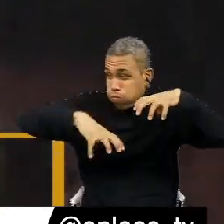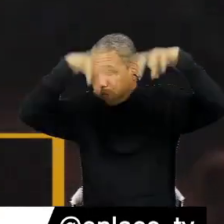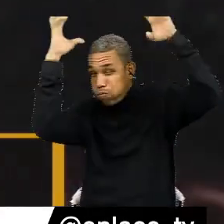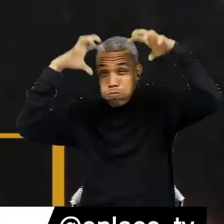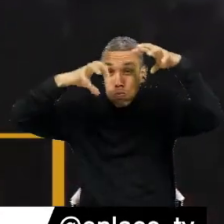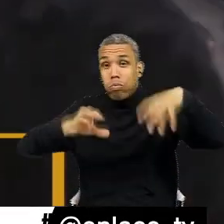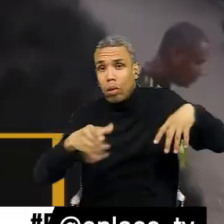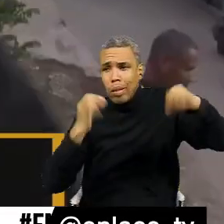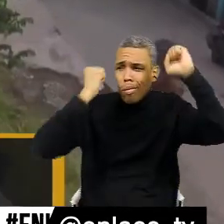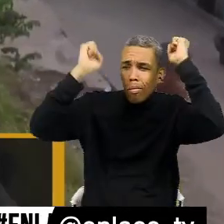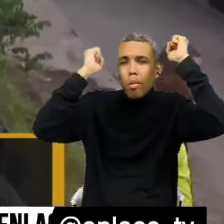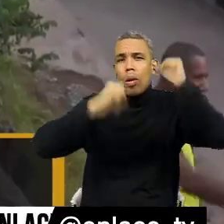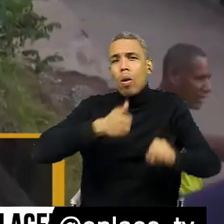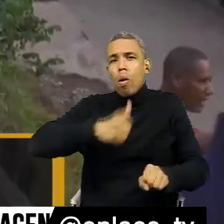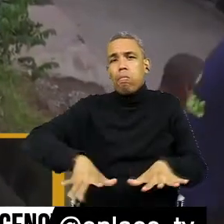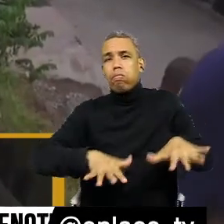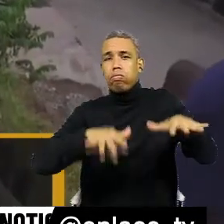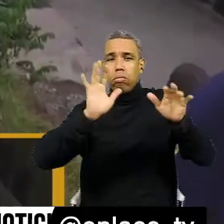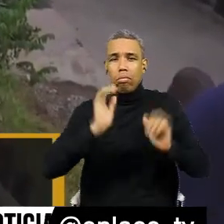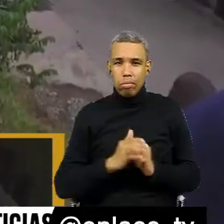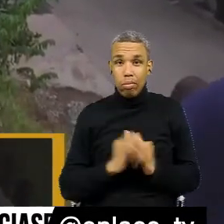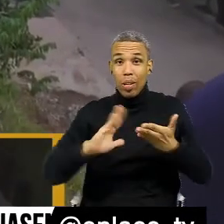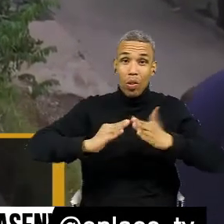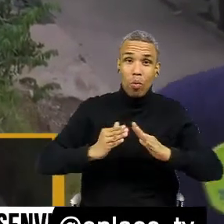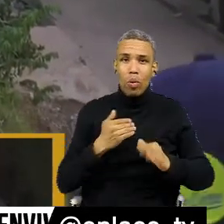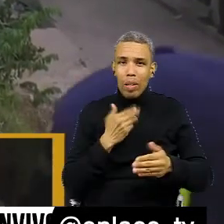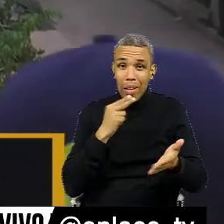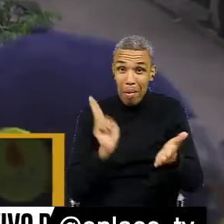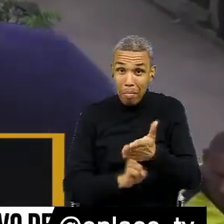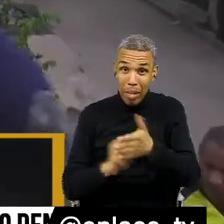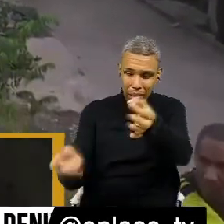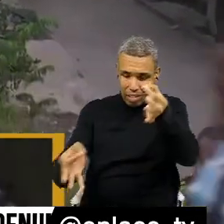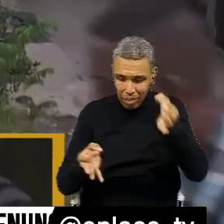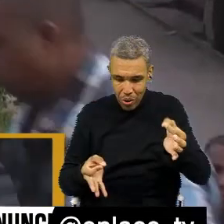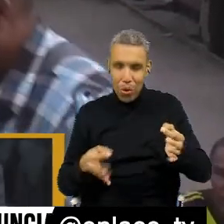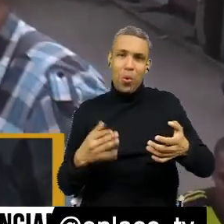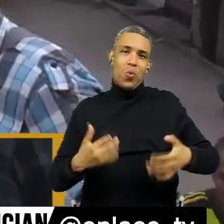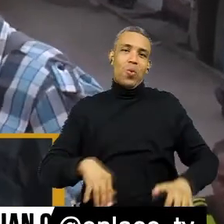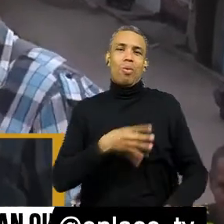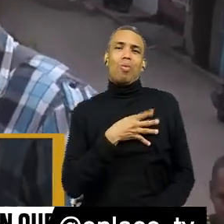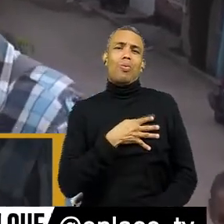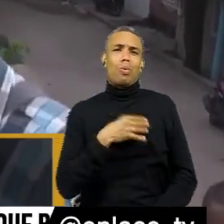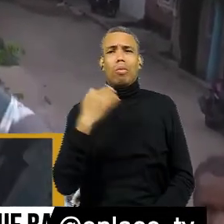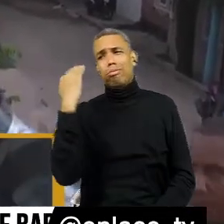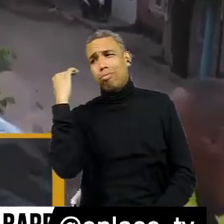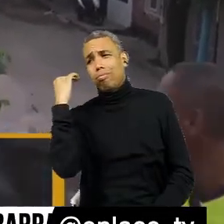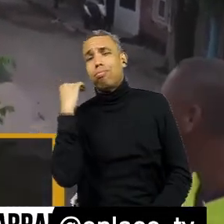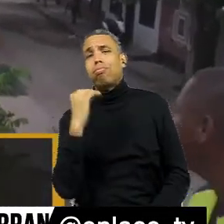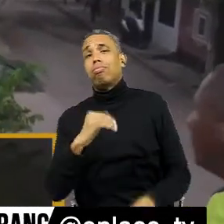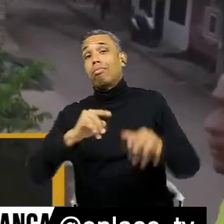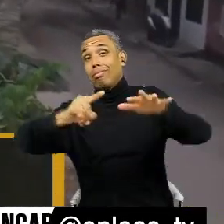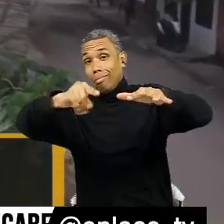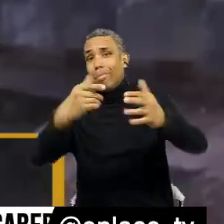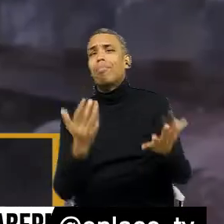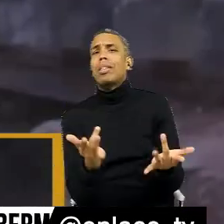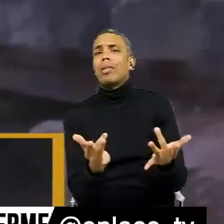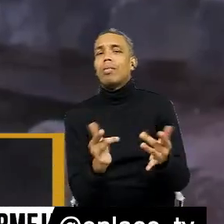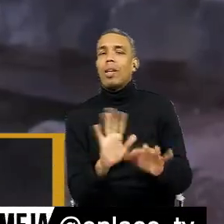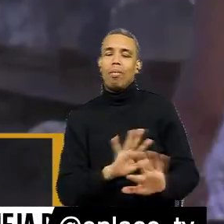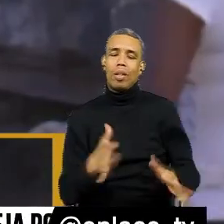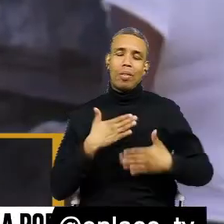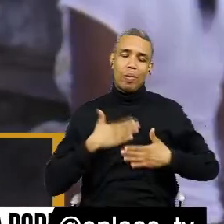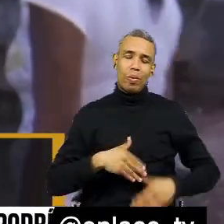Con beneplácito recibieron los habitantes de esta zona la respuesta de la ANI que esperaban desde hacía más de 6 meses. Es difícil, pero fíjese